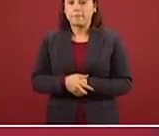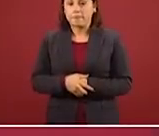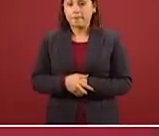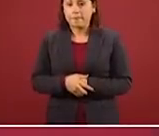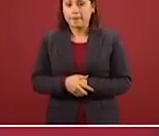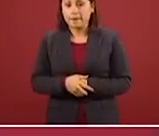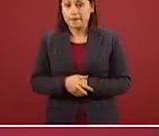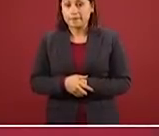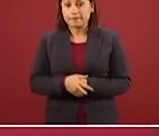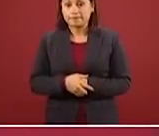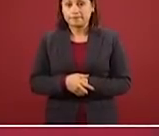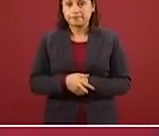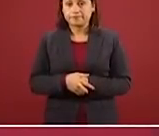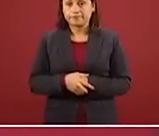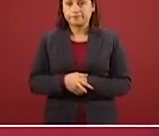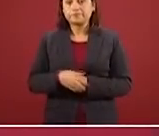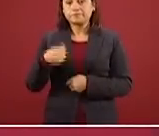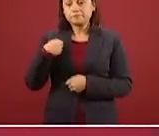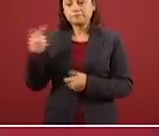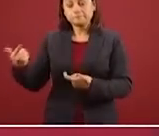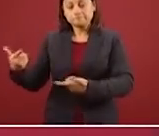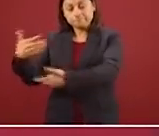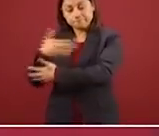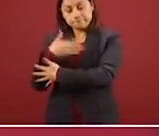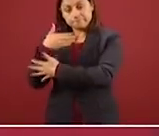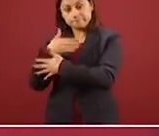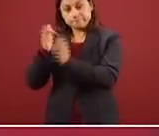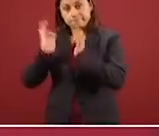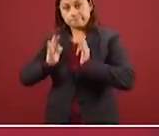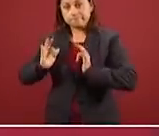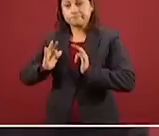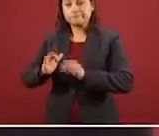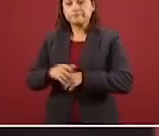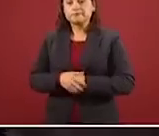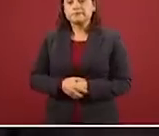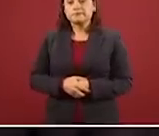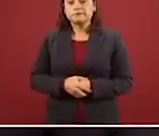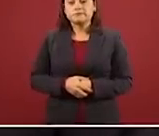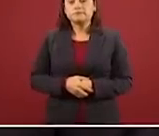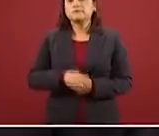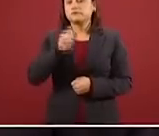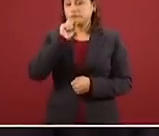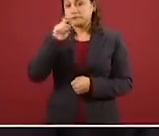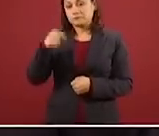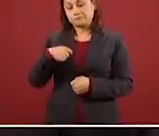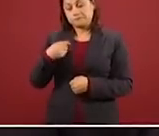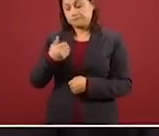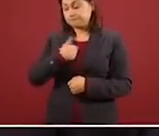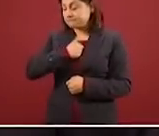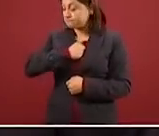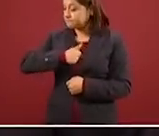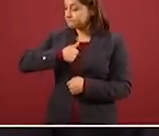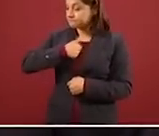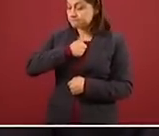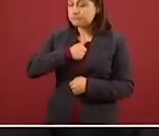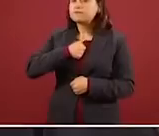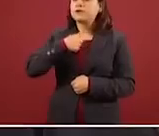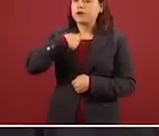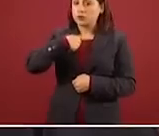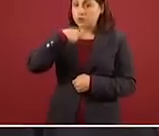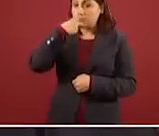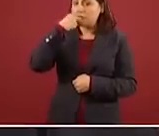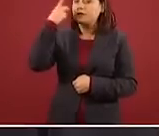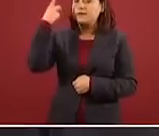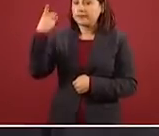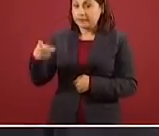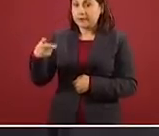además de consolarla y de expresarle mi pésame, le dije que iba yo a